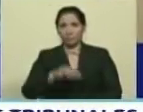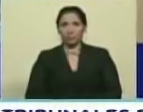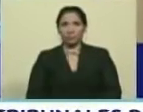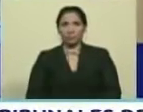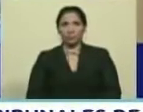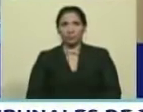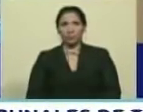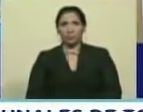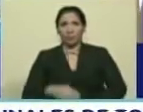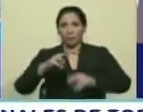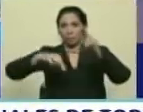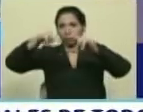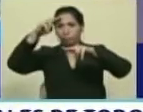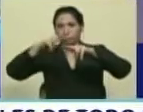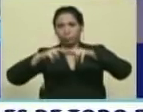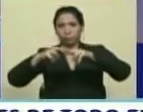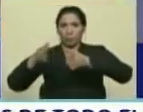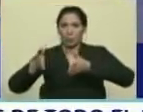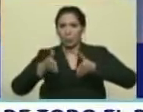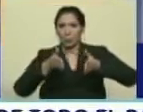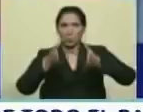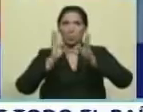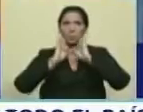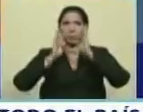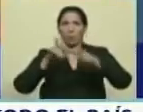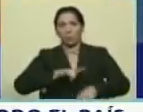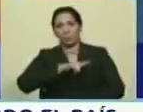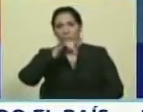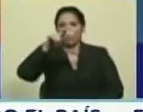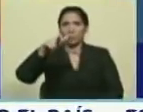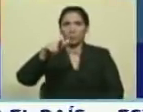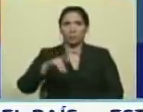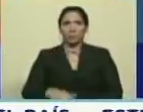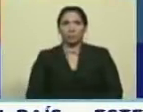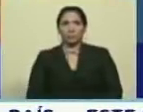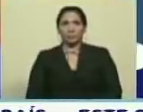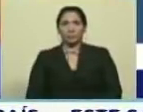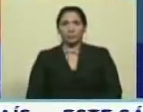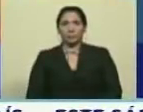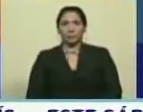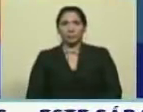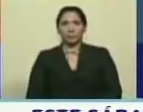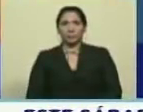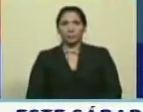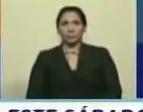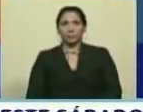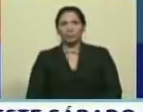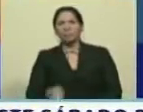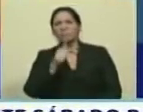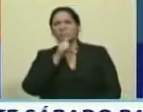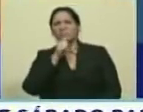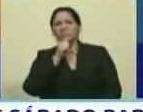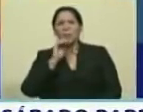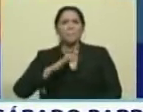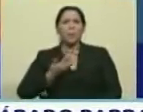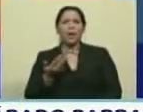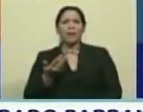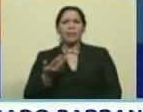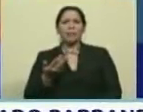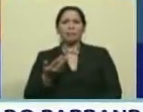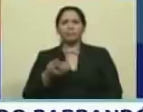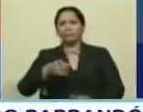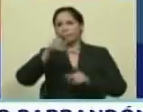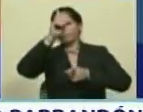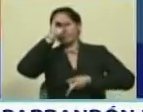obras de infraestructura vial, hidráulica, aeroportuaria, portuaria y en el turismo. ¿Quién puede ignorar la ayuda solidaria de